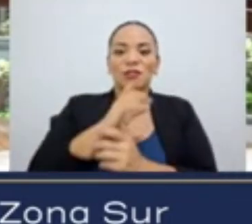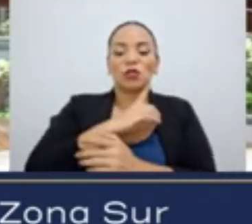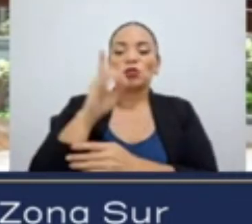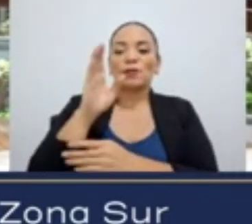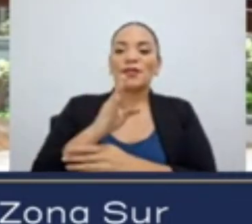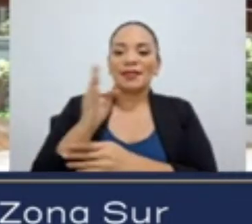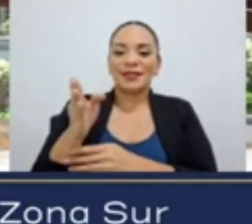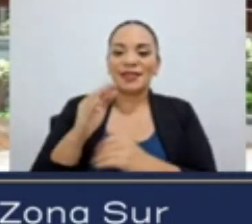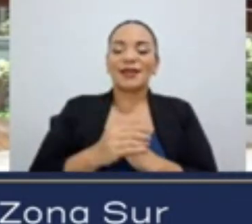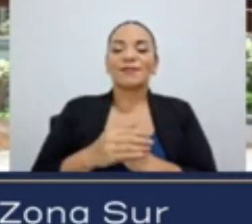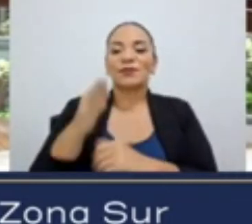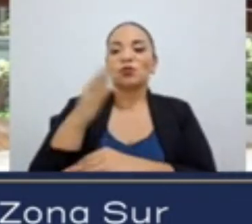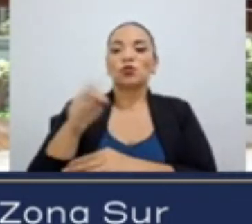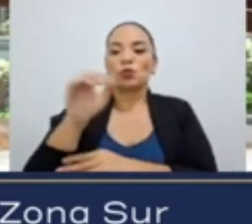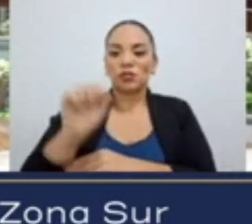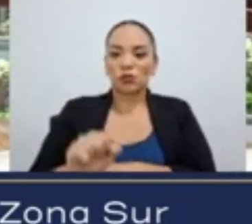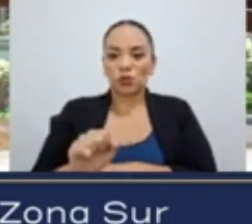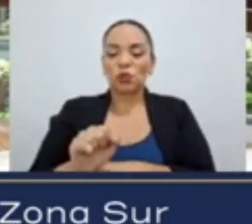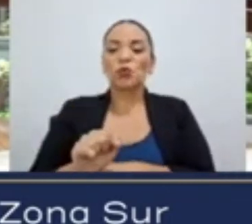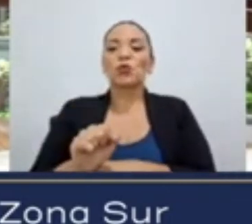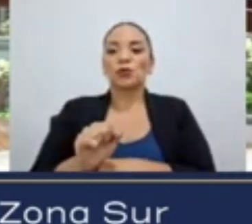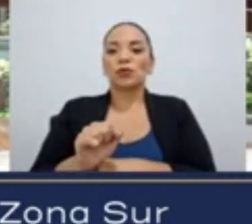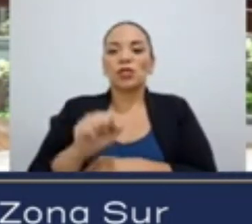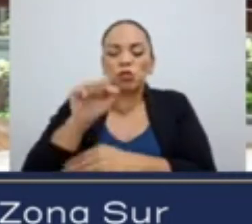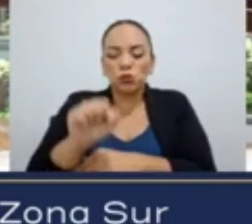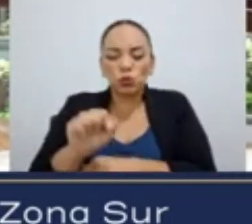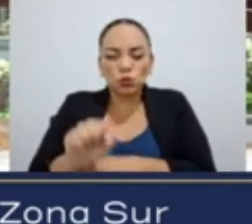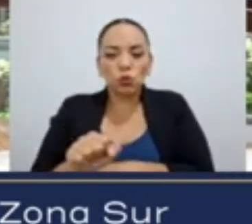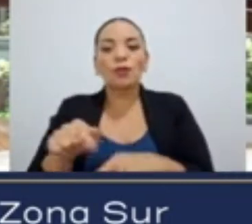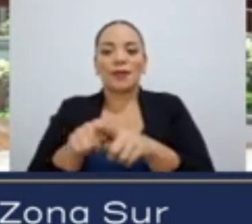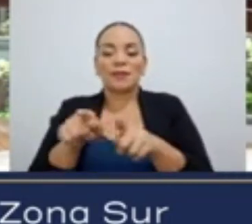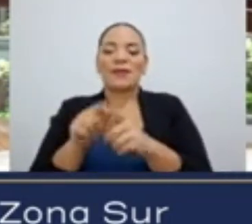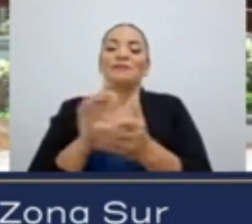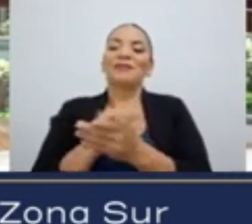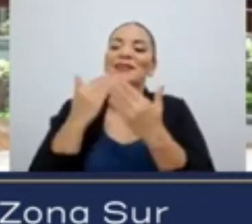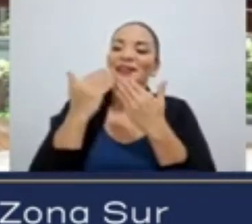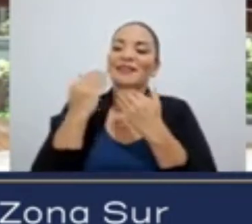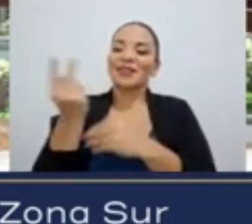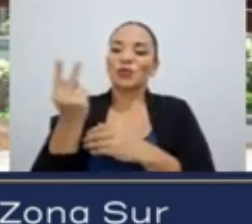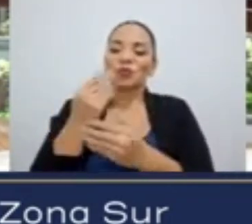bendiga a la zona sur y a la zona sur-sur. Muchas gracias, ministros. Buen anuncio.